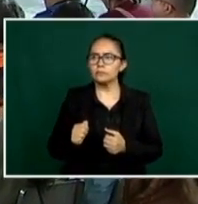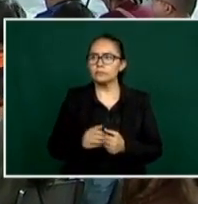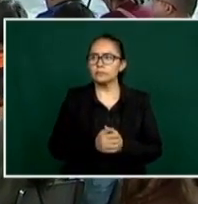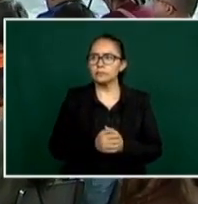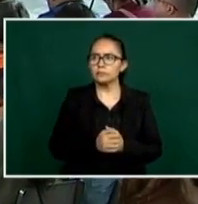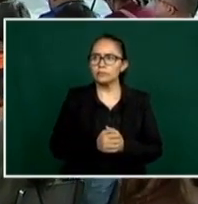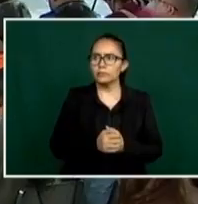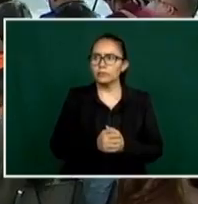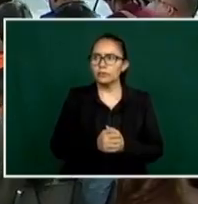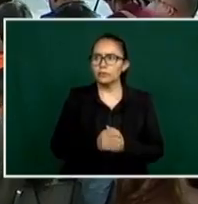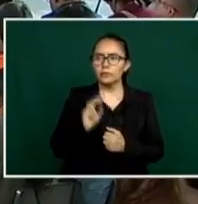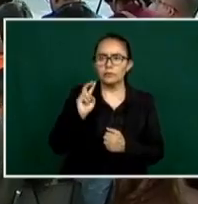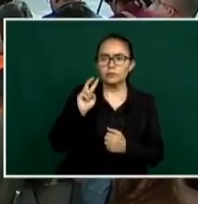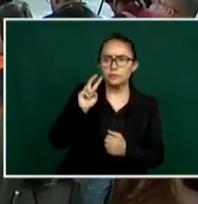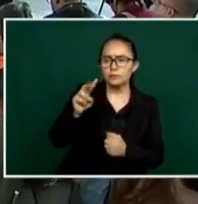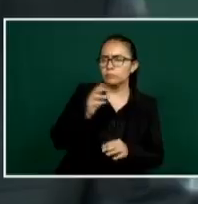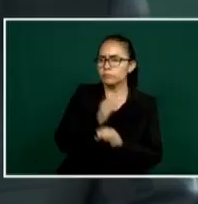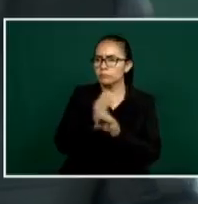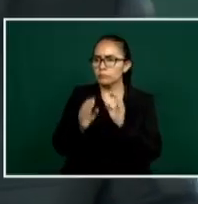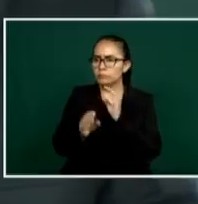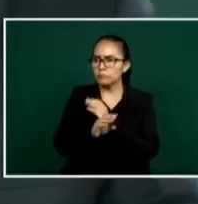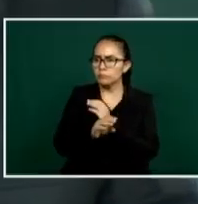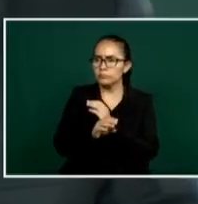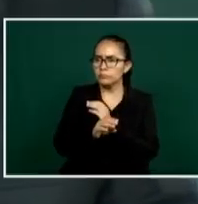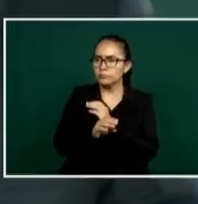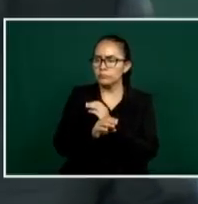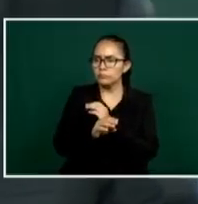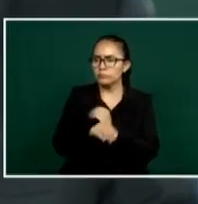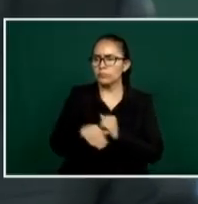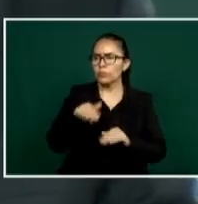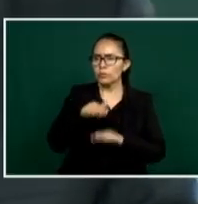se den a conocer las cosas, sobre todo si son